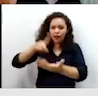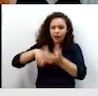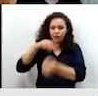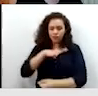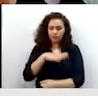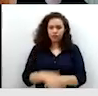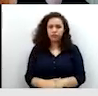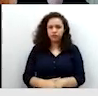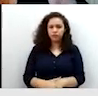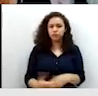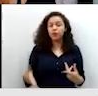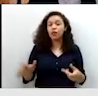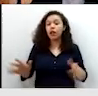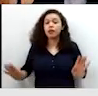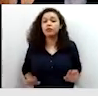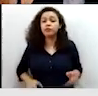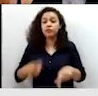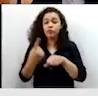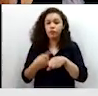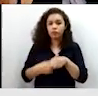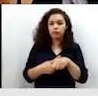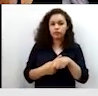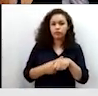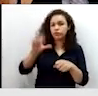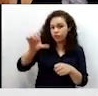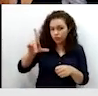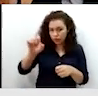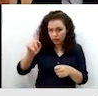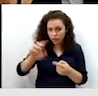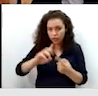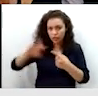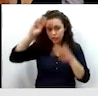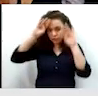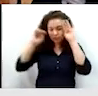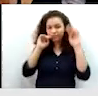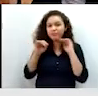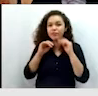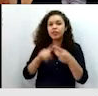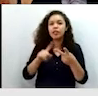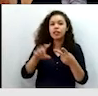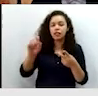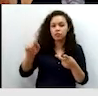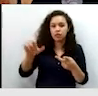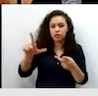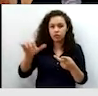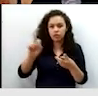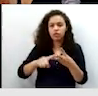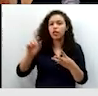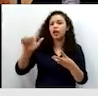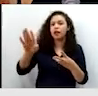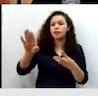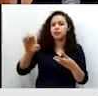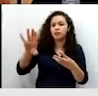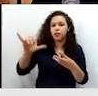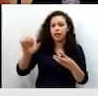¿Qué tipo de enfermedades? Pues tenemos cólera, fiebre tifoidea, paratifoidea, salmonelosis, shigelosis, amibiasis